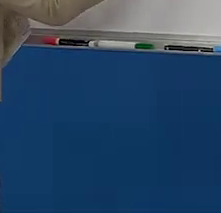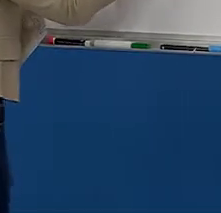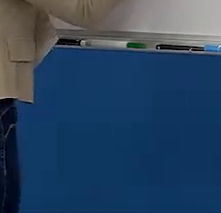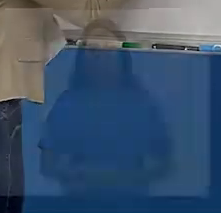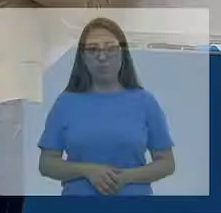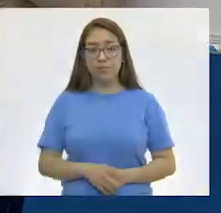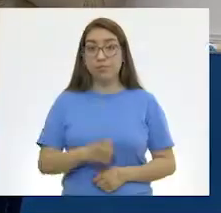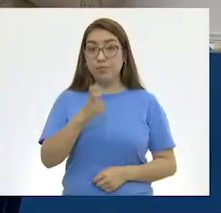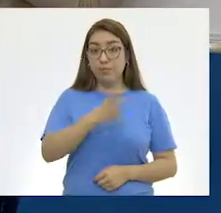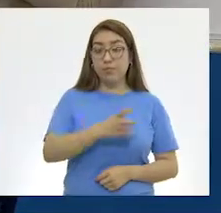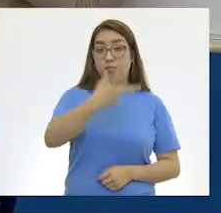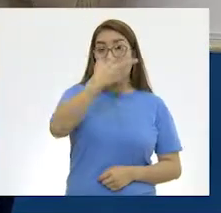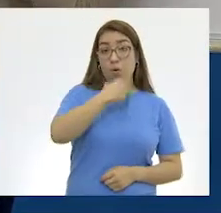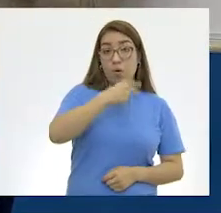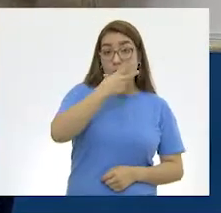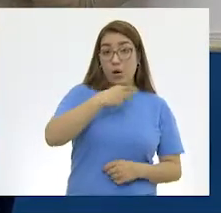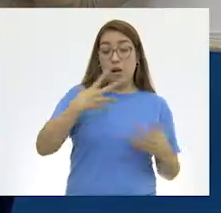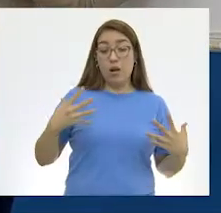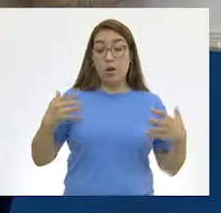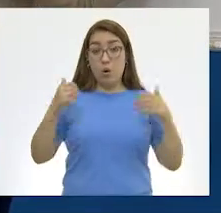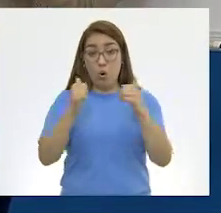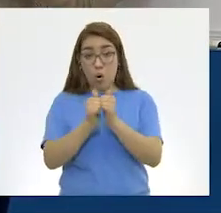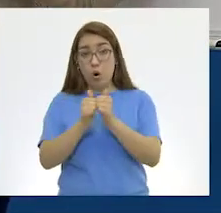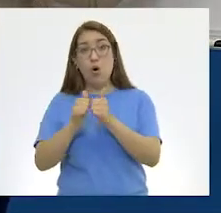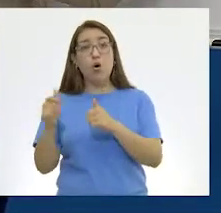con las femeninas.